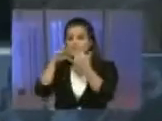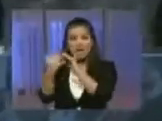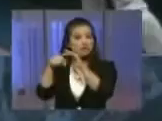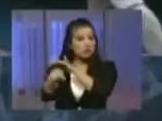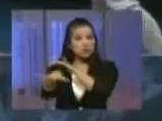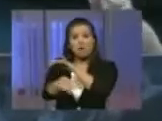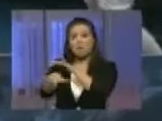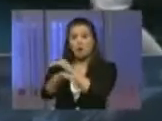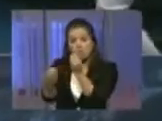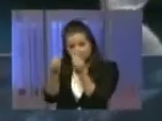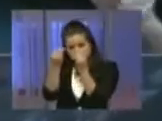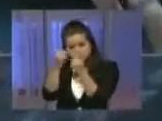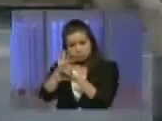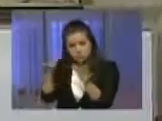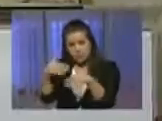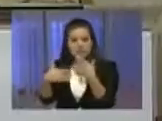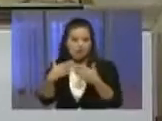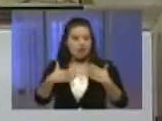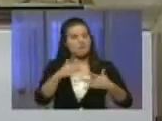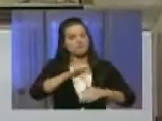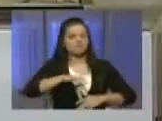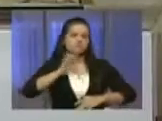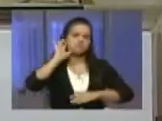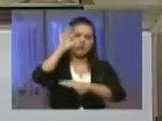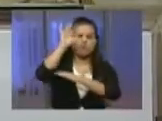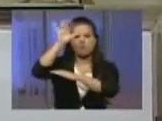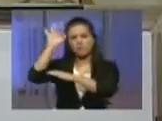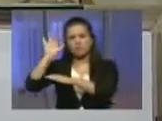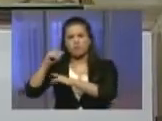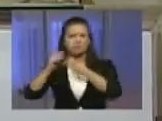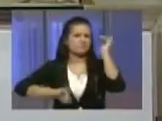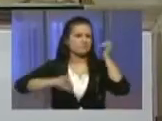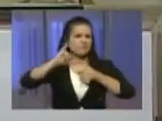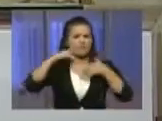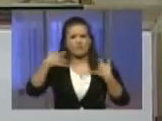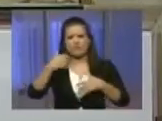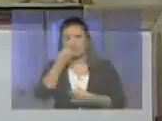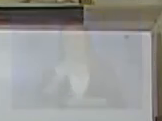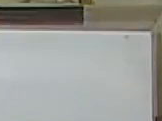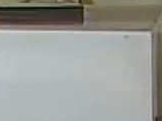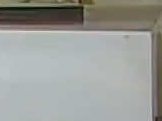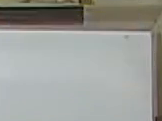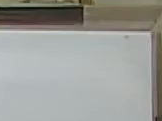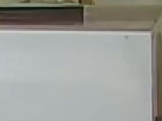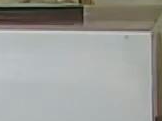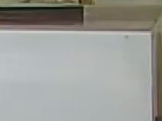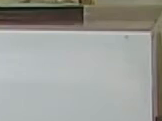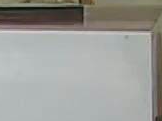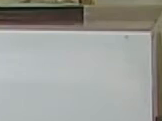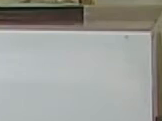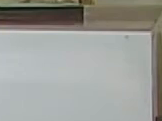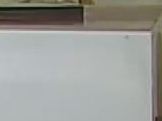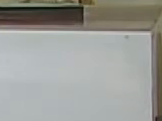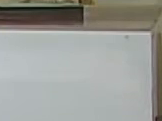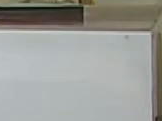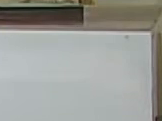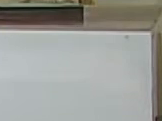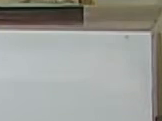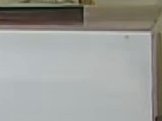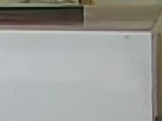lo más alto que podía llegar cualquier basquetbolista en su época Y todavía le mete mira está en buenas condiciones